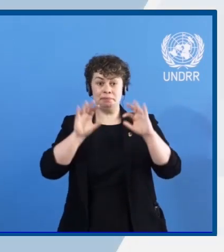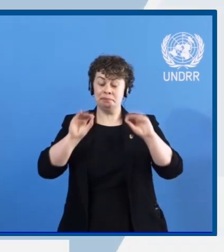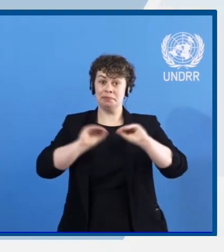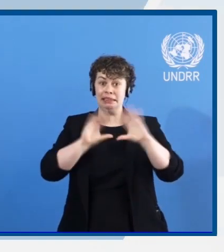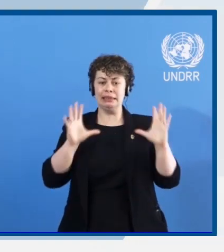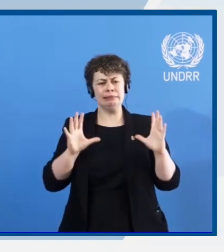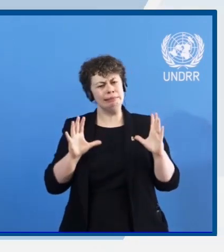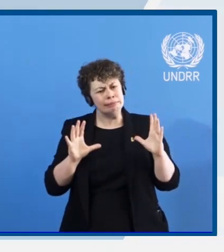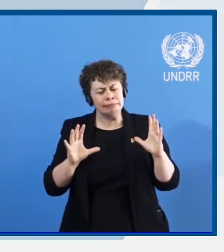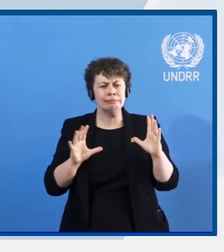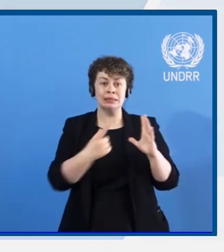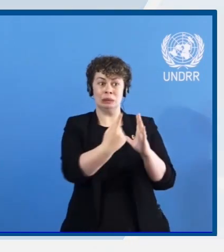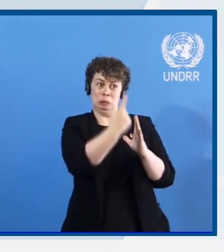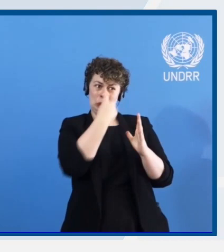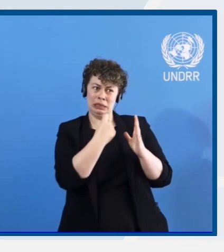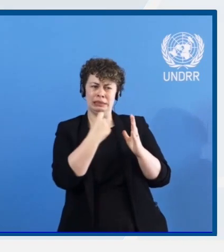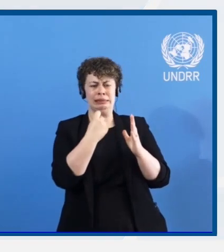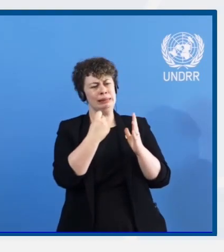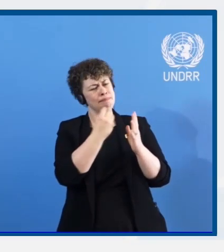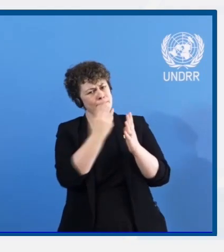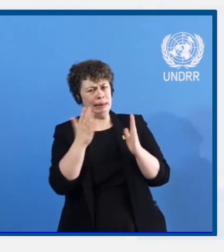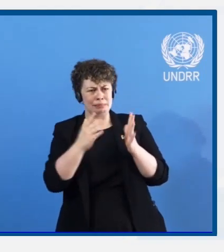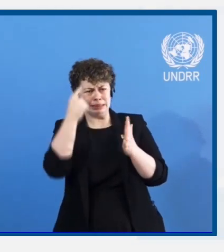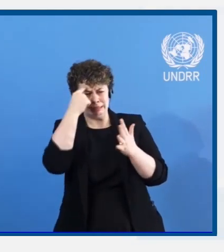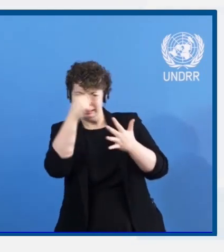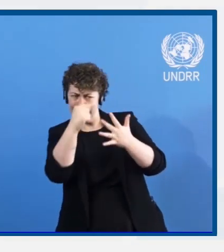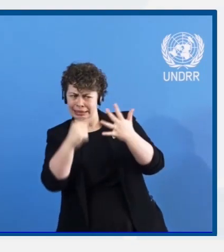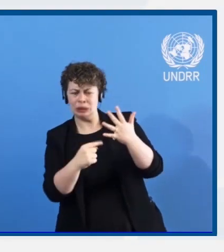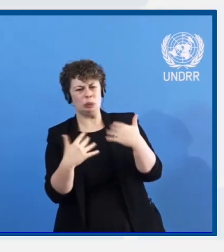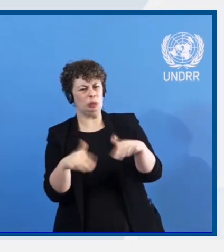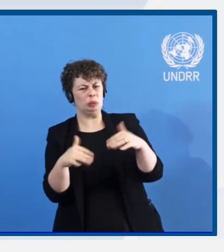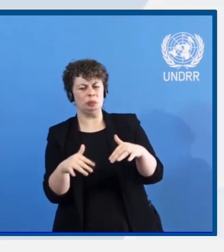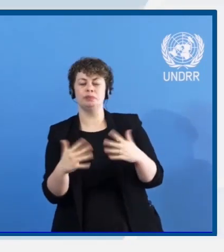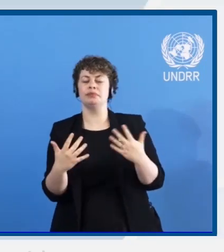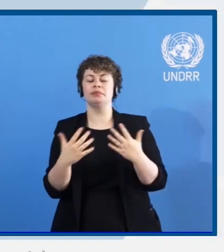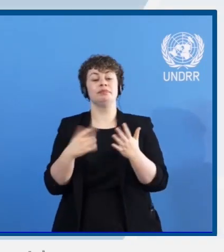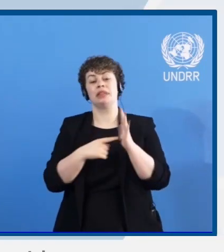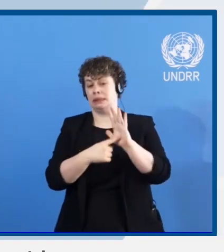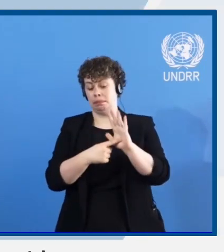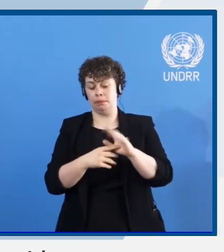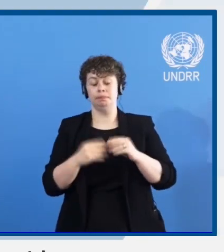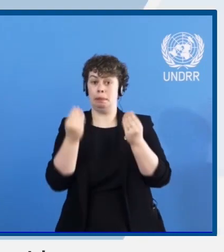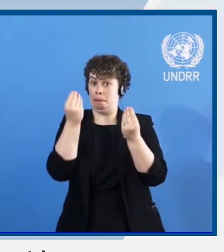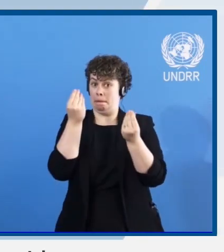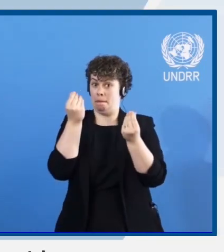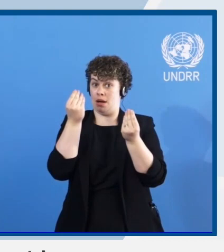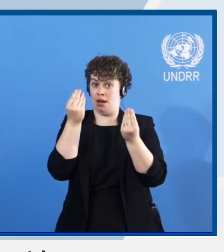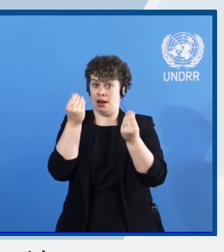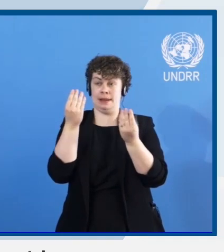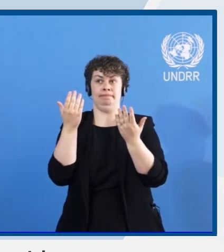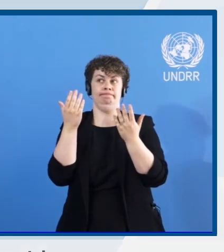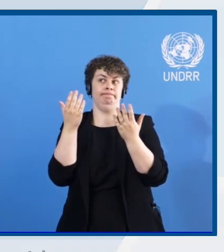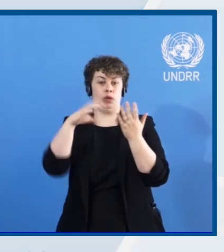porque el tema de las inversiones debidamente informadas pasa por